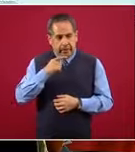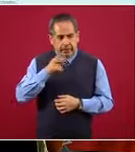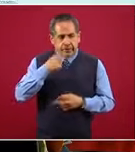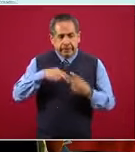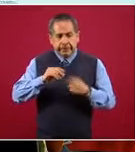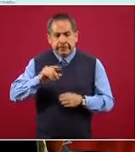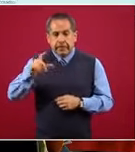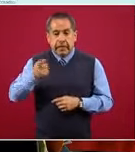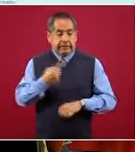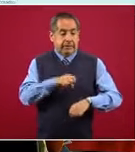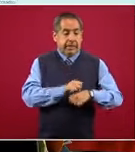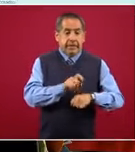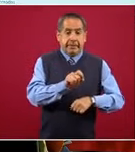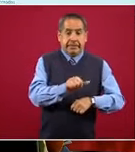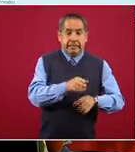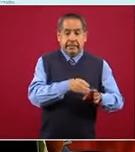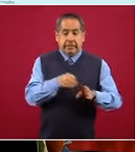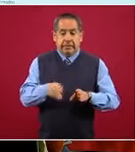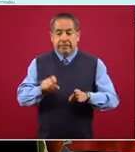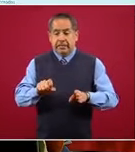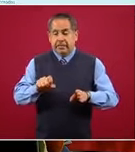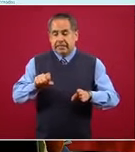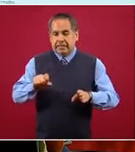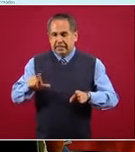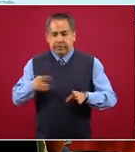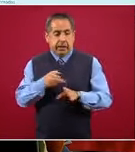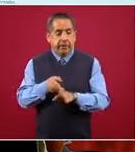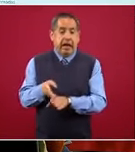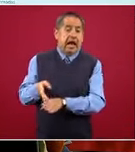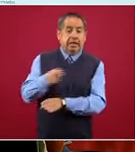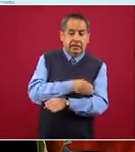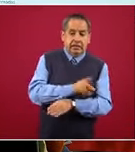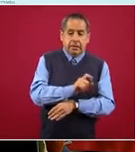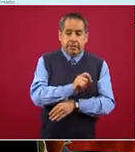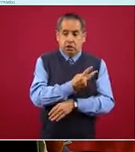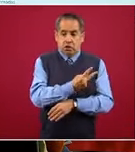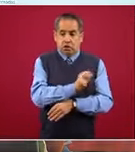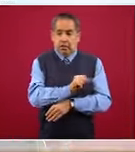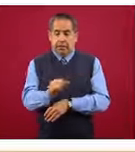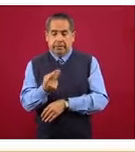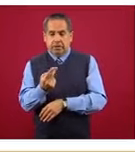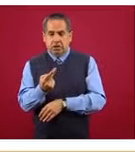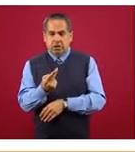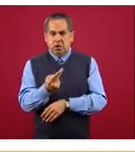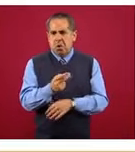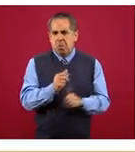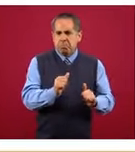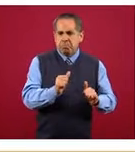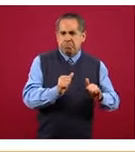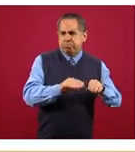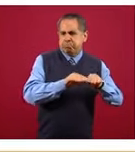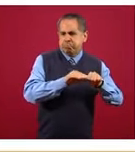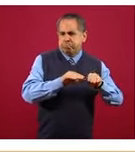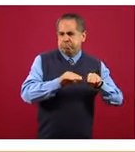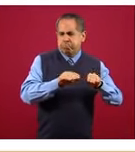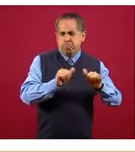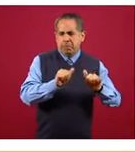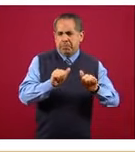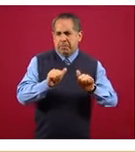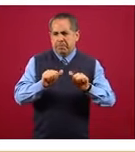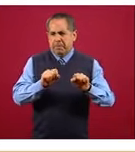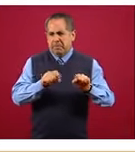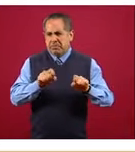semana 26 y 27. De la semana 22 a la 25 prácticamente había alcanzado una meseta, sin